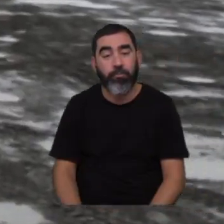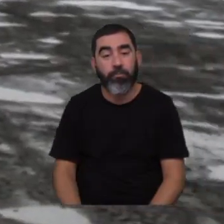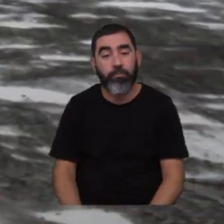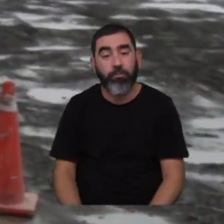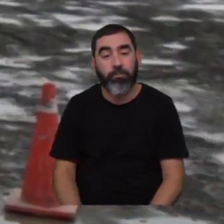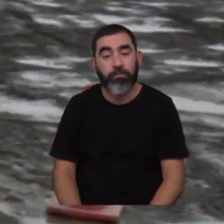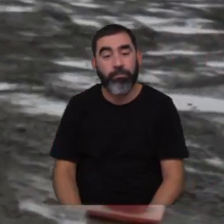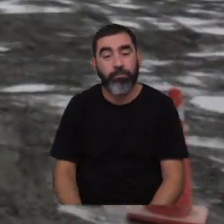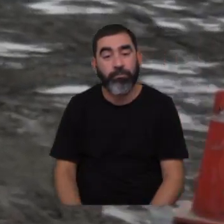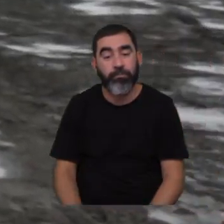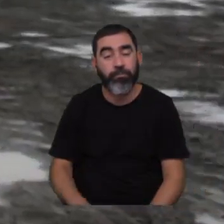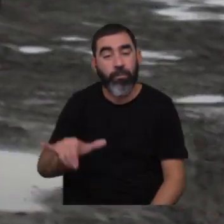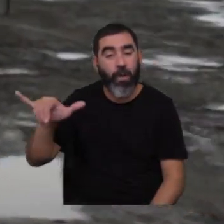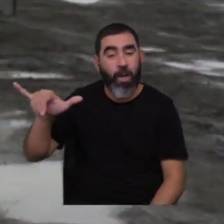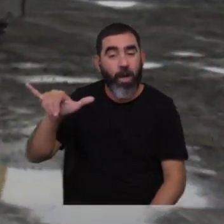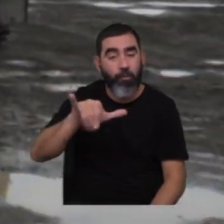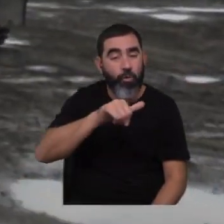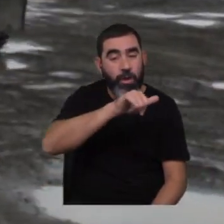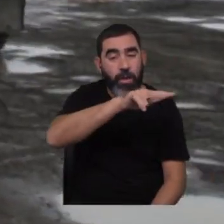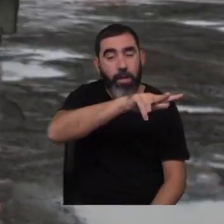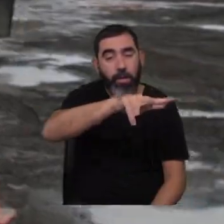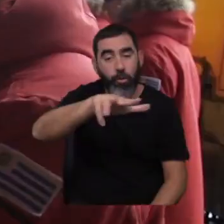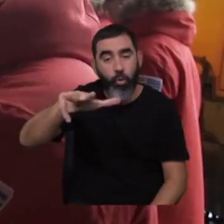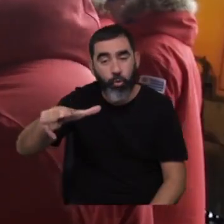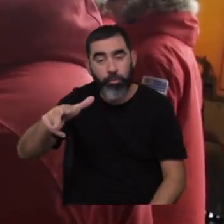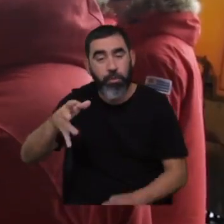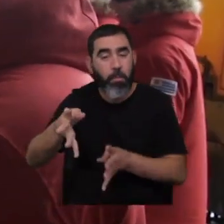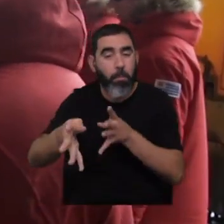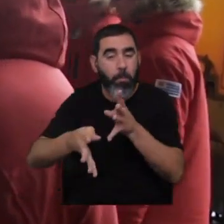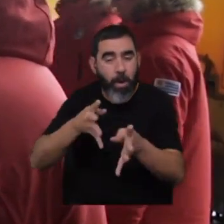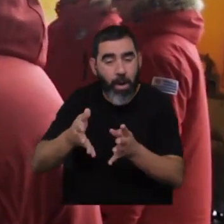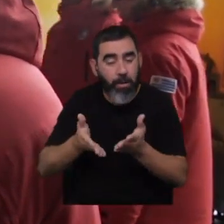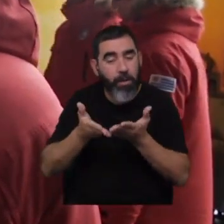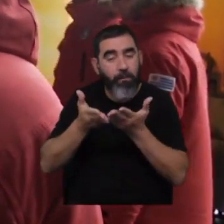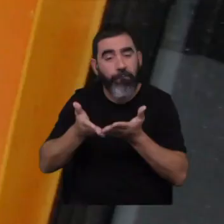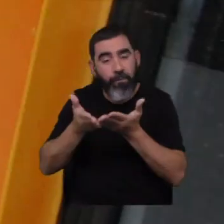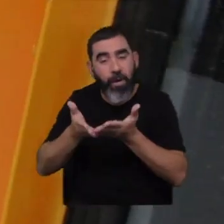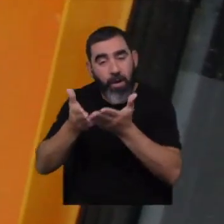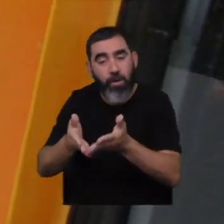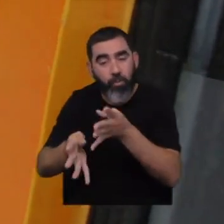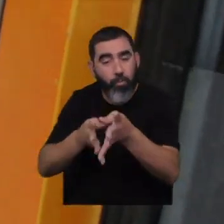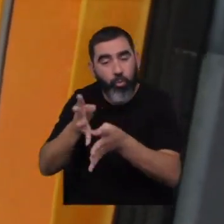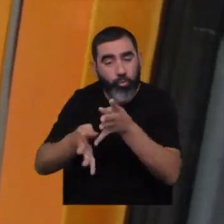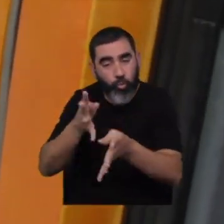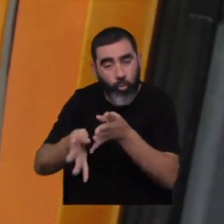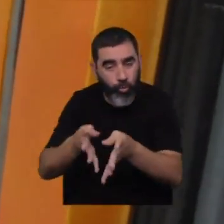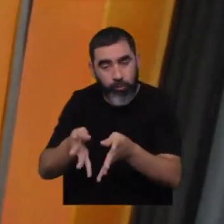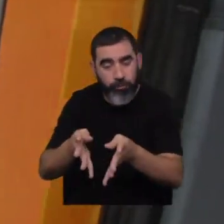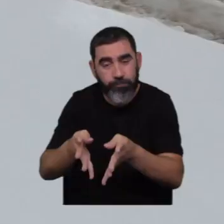Ya sea sobrevuelo de aviones, helicópteros, sonidos de barcos, motores de lanchas,